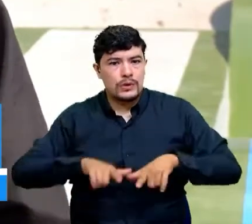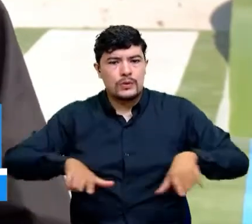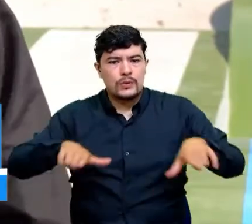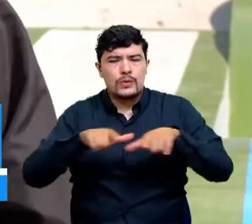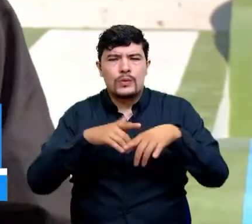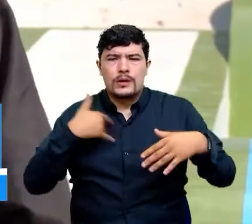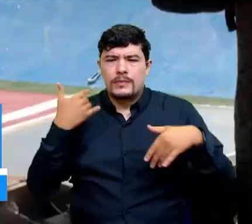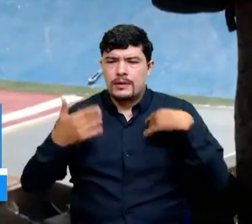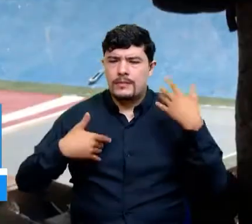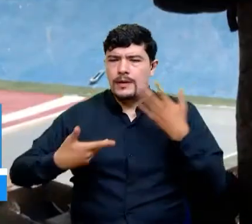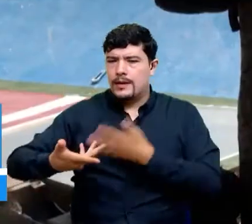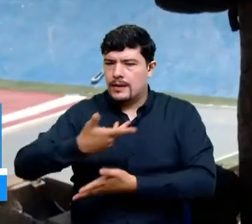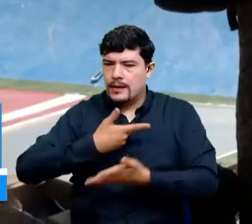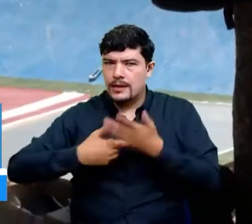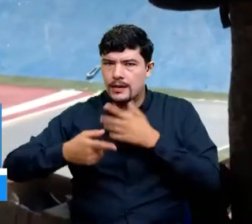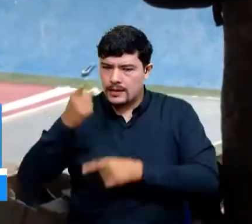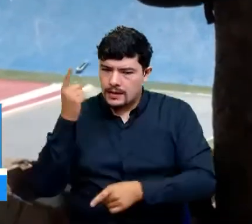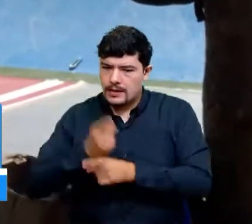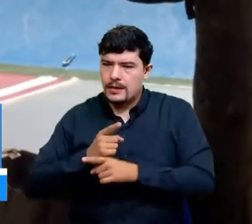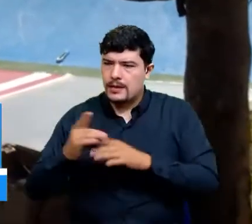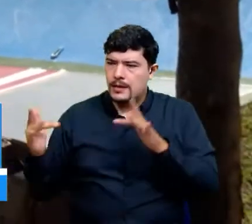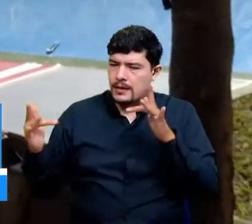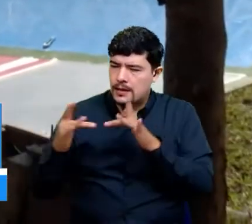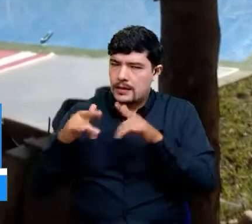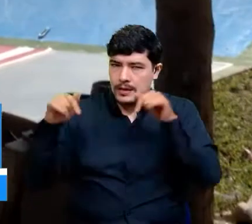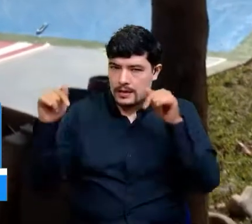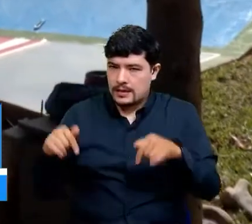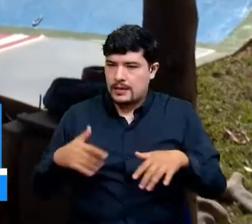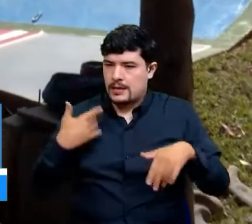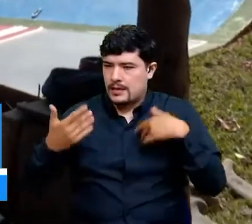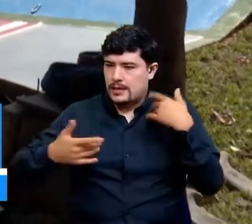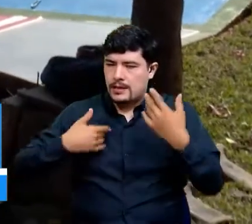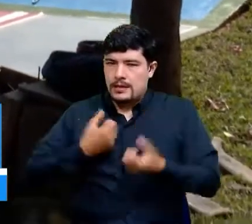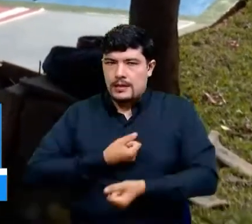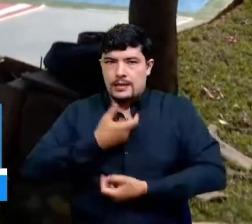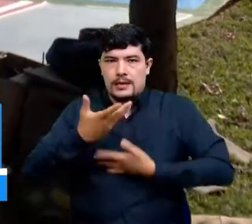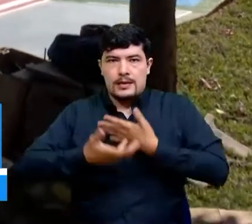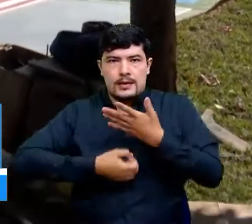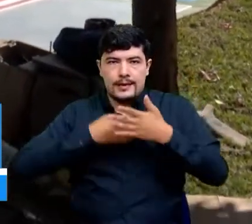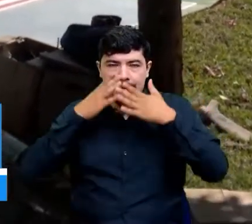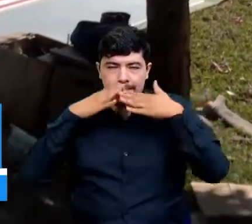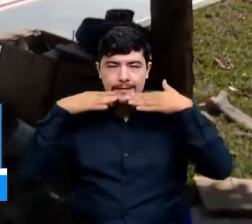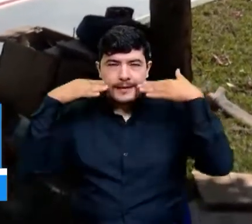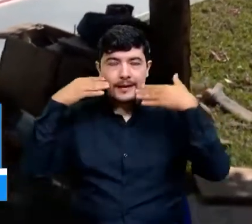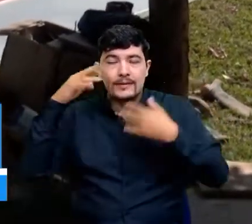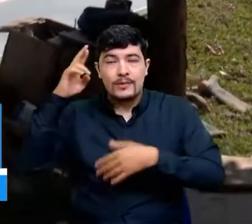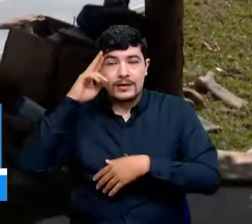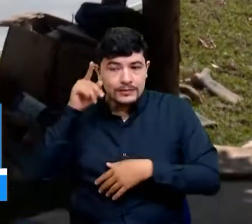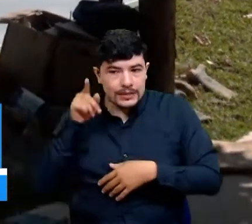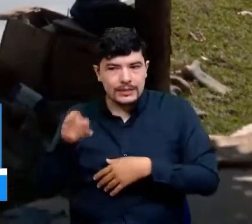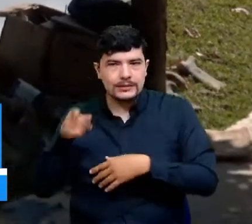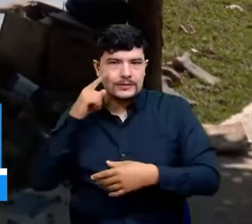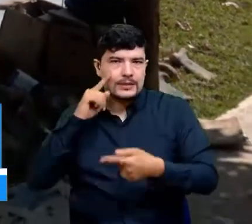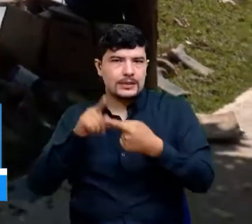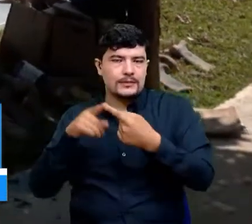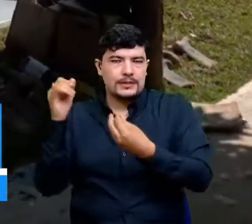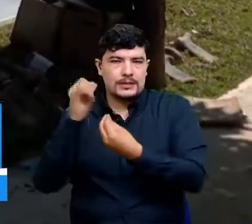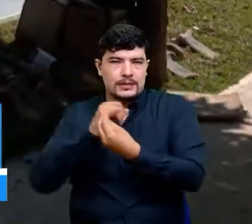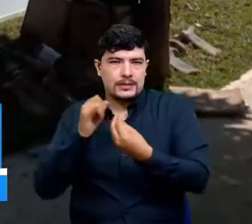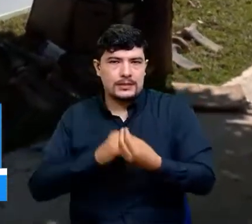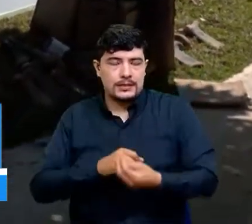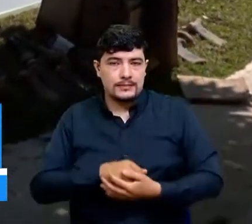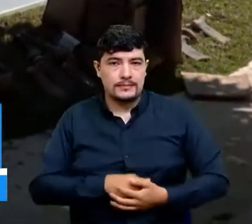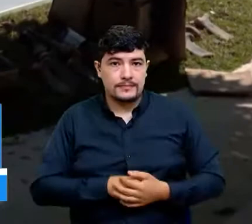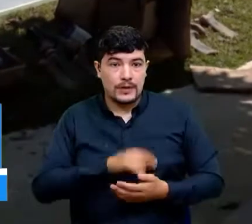adecuado seguro donde se brinden muchas alegrías muchas sonrisas porque para eso es diseñado el skate park wiz